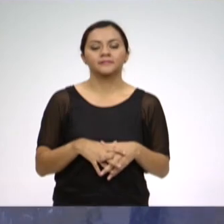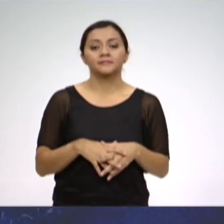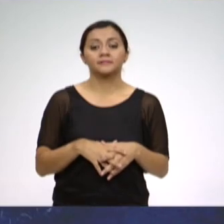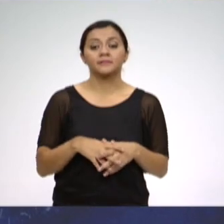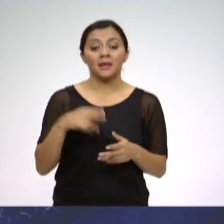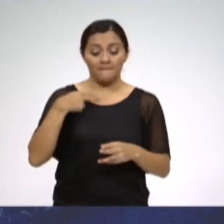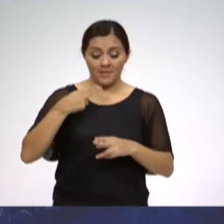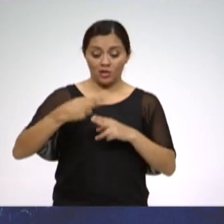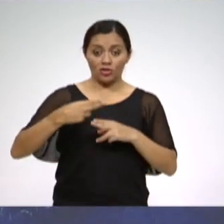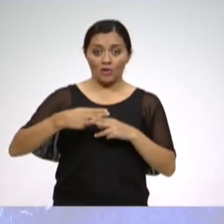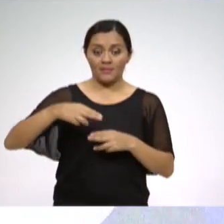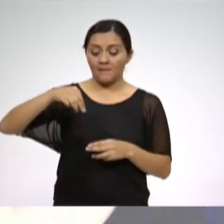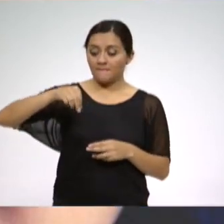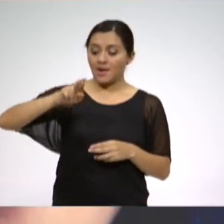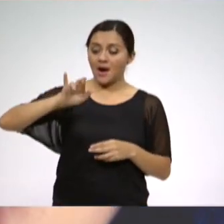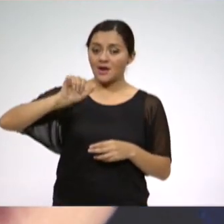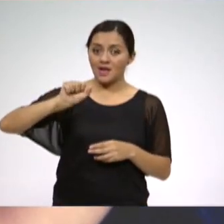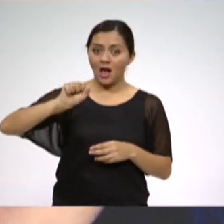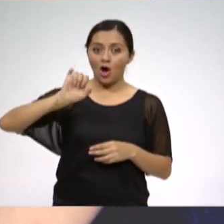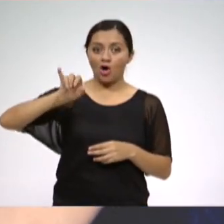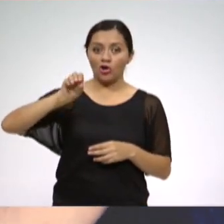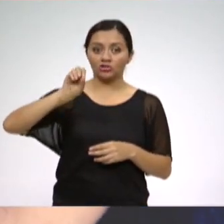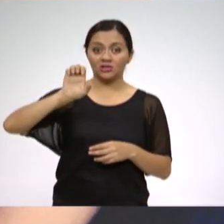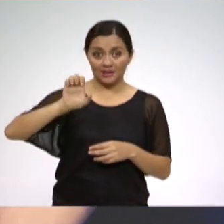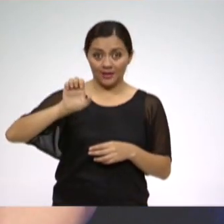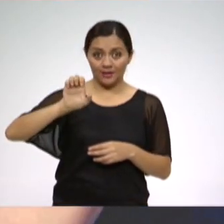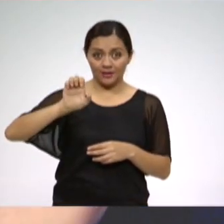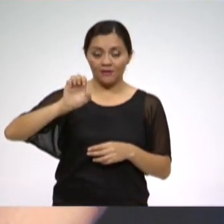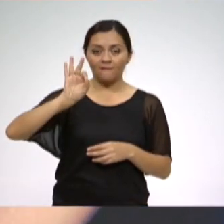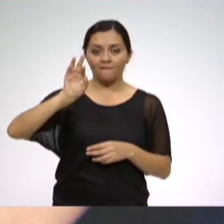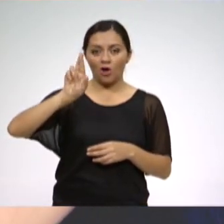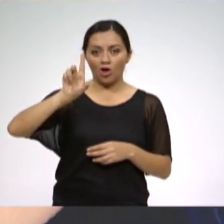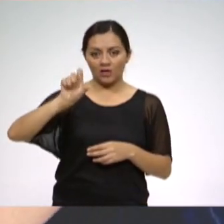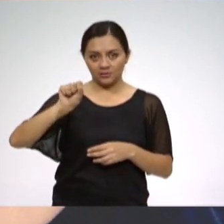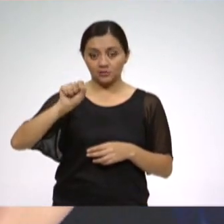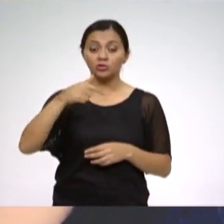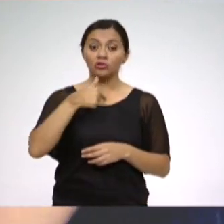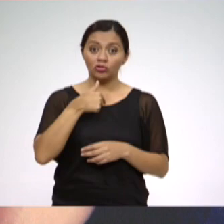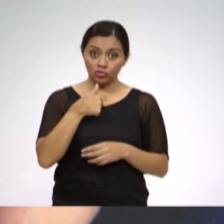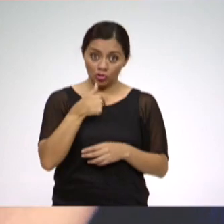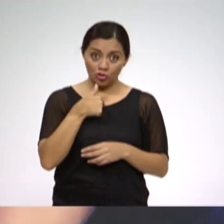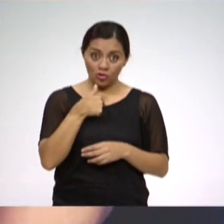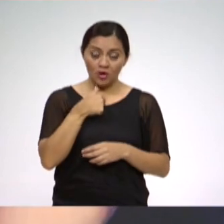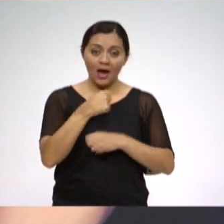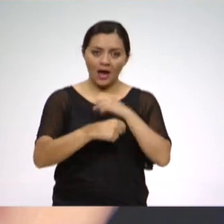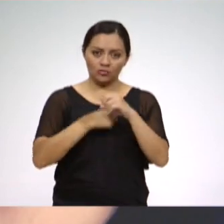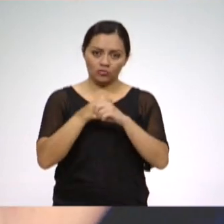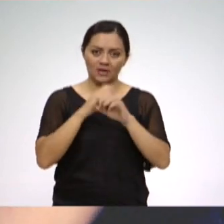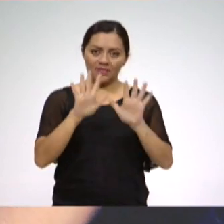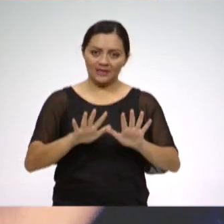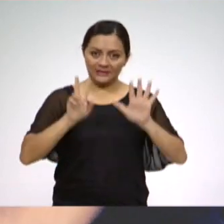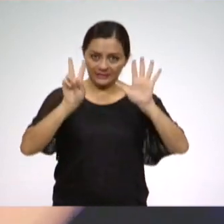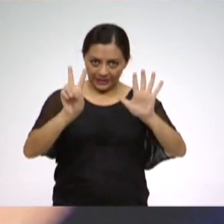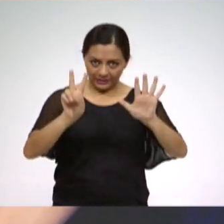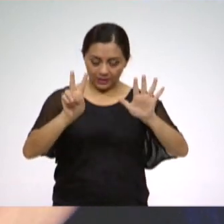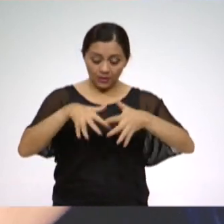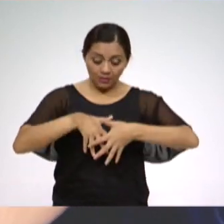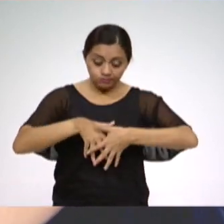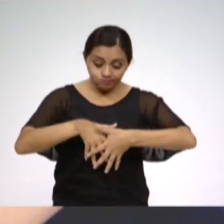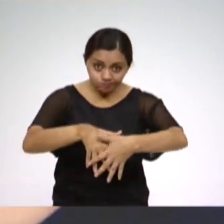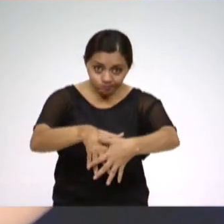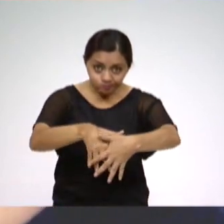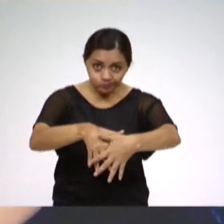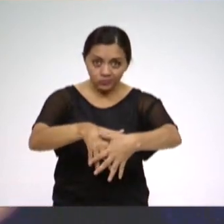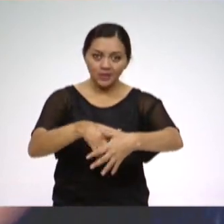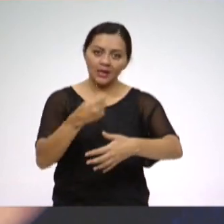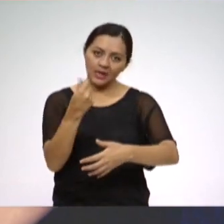Mi nombre es María José Flores Minda, tengo 17 años, tengo 36 semanas de embarazo y el nombre de la